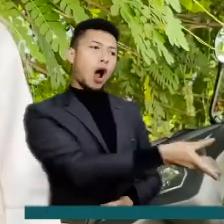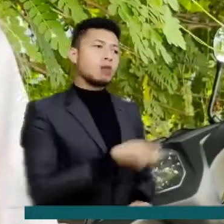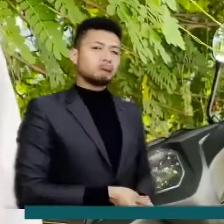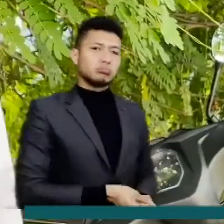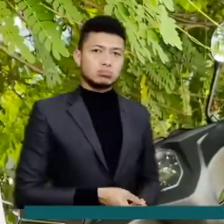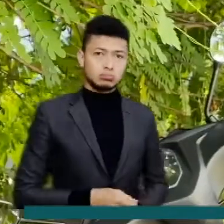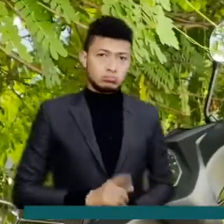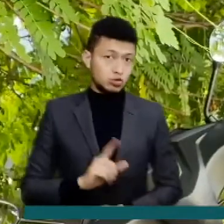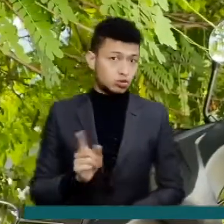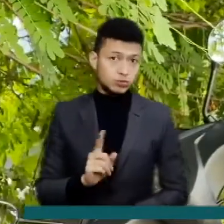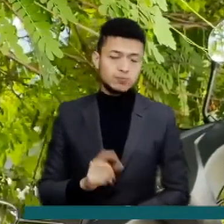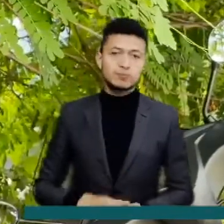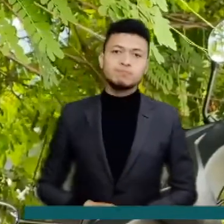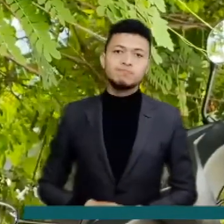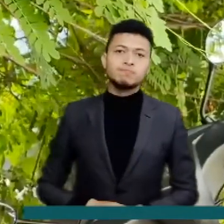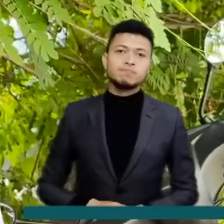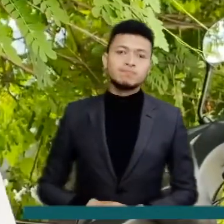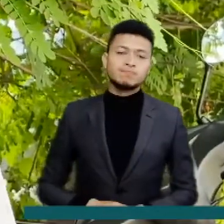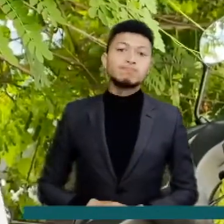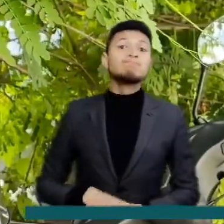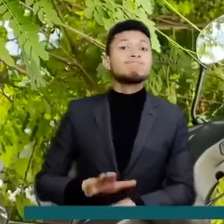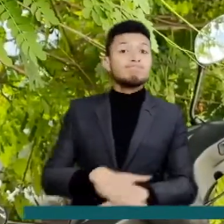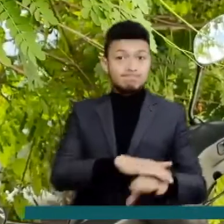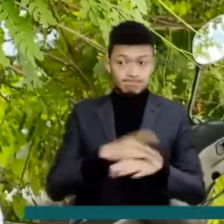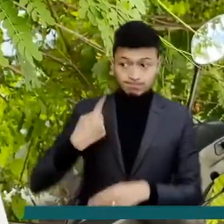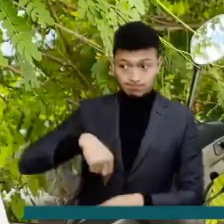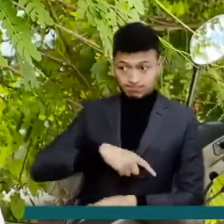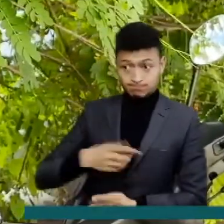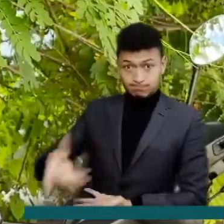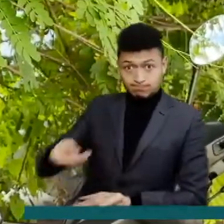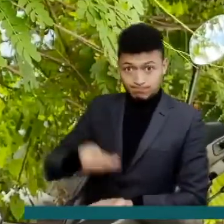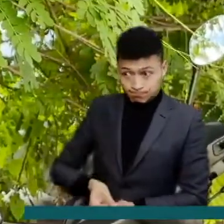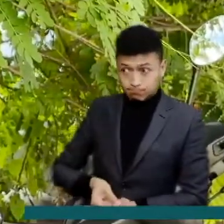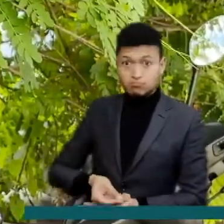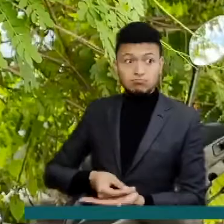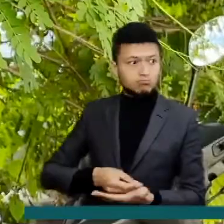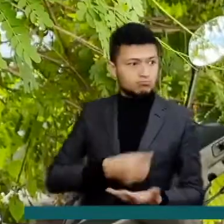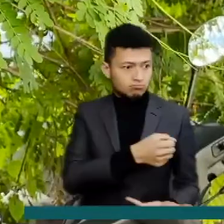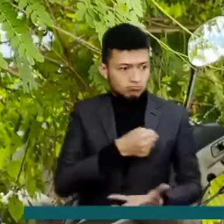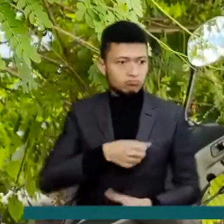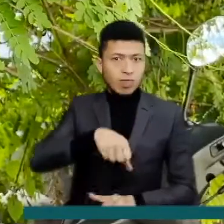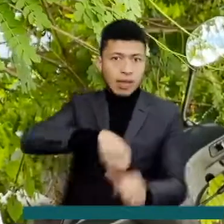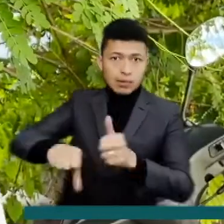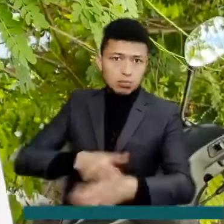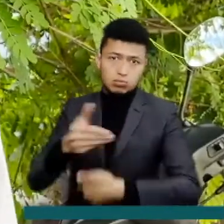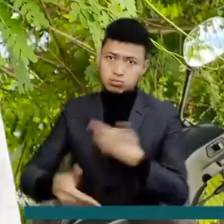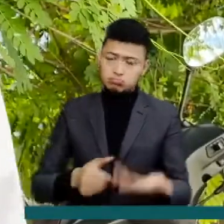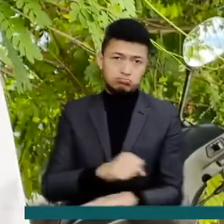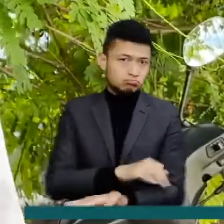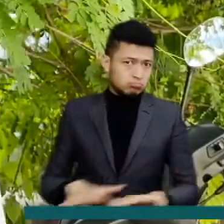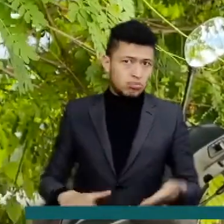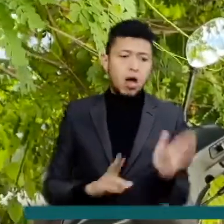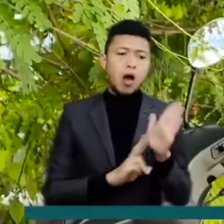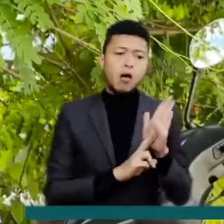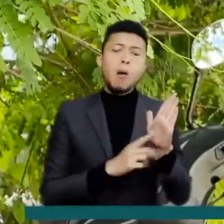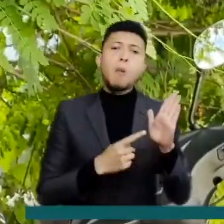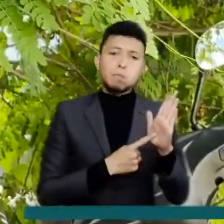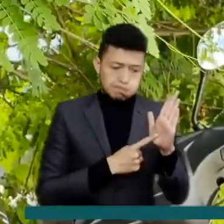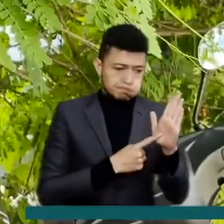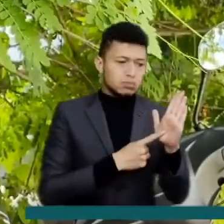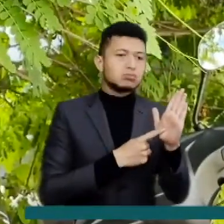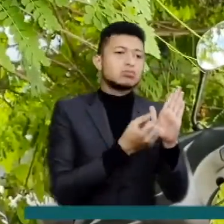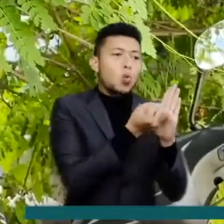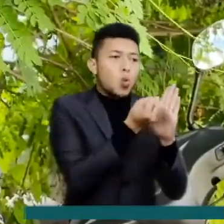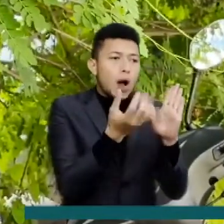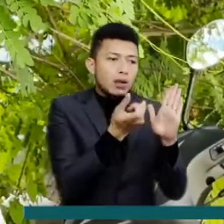la ciudadanía por trámites, altas sumas de dinero. Los trámites los tenemos establecidos en una resolución de